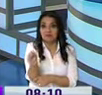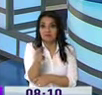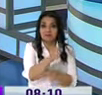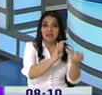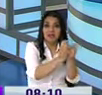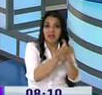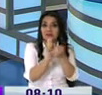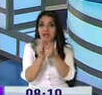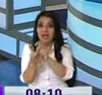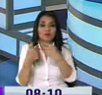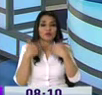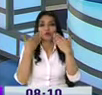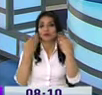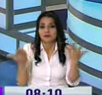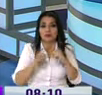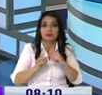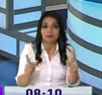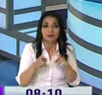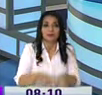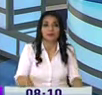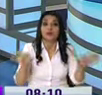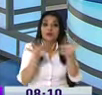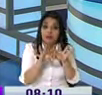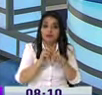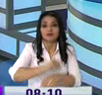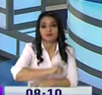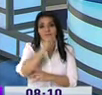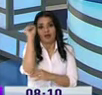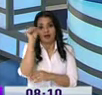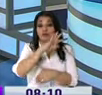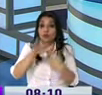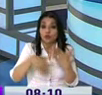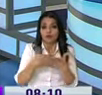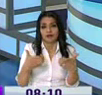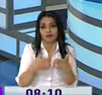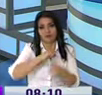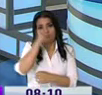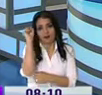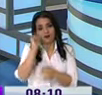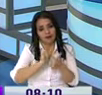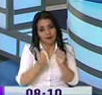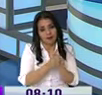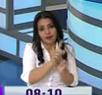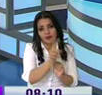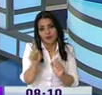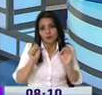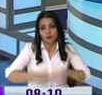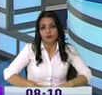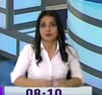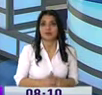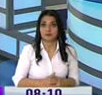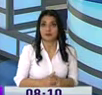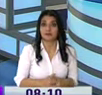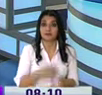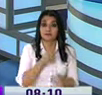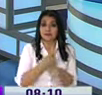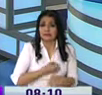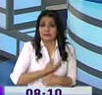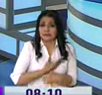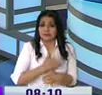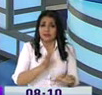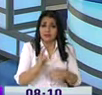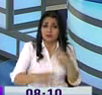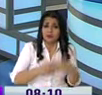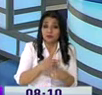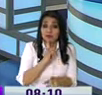Pero sí. Algo. Es importantísimo el triunfo de todos los equipos. Ahora, de todos y cada uno. Esto con lo que es que está apasionante todo esto del mundial,